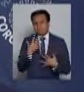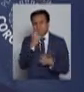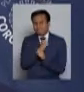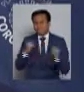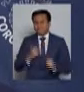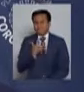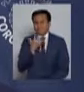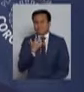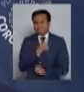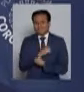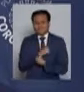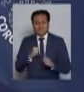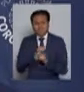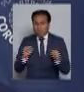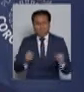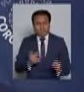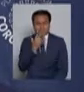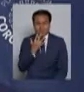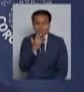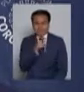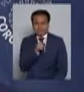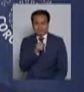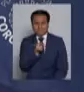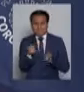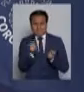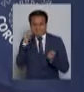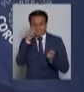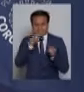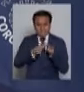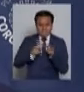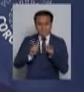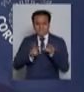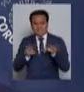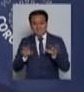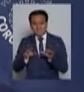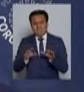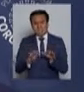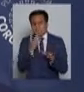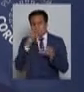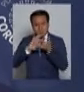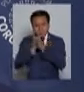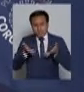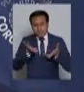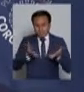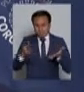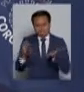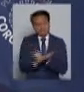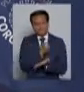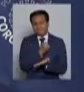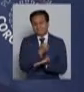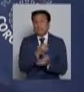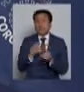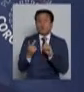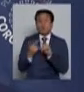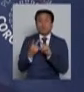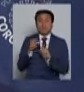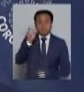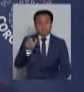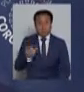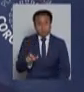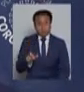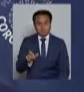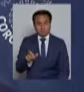respiratoria que no fue posible manejar con todo el tratamiento intensivo disponible. Y otra persona que